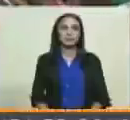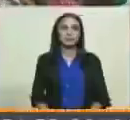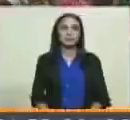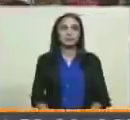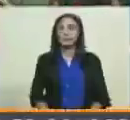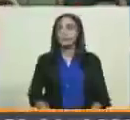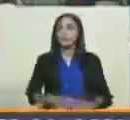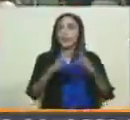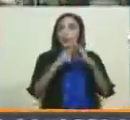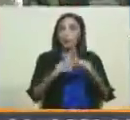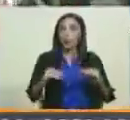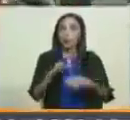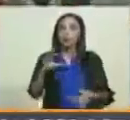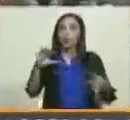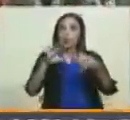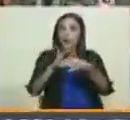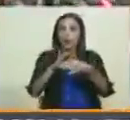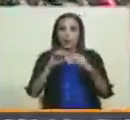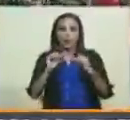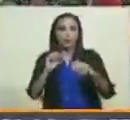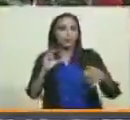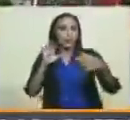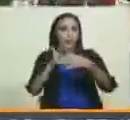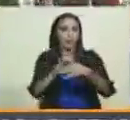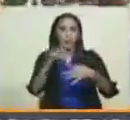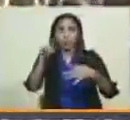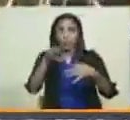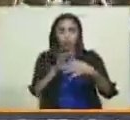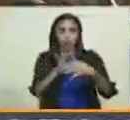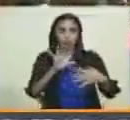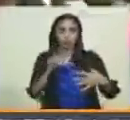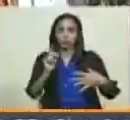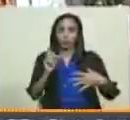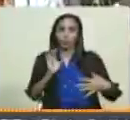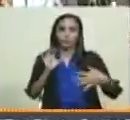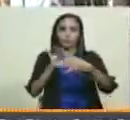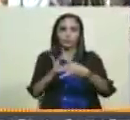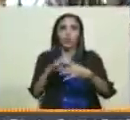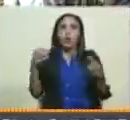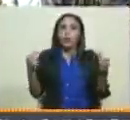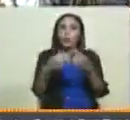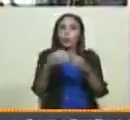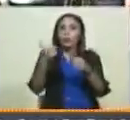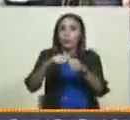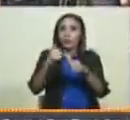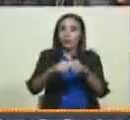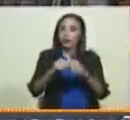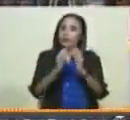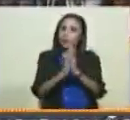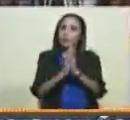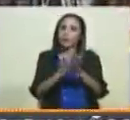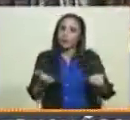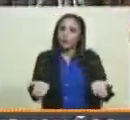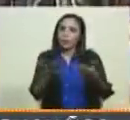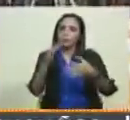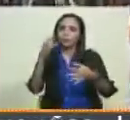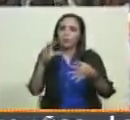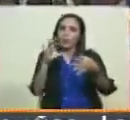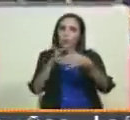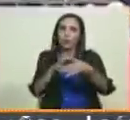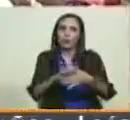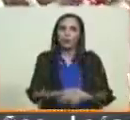Todos tenemos que unir nuestras fuerzas. Compatriotas de Maracaibo, compatriotas del